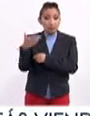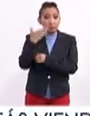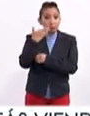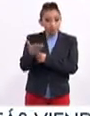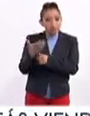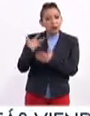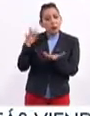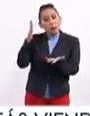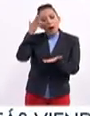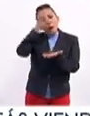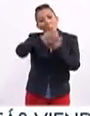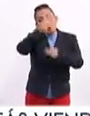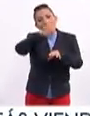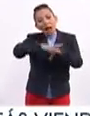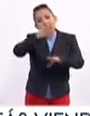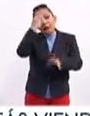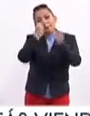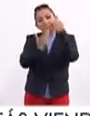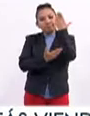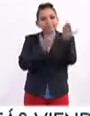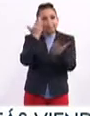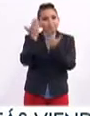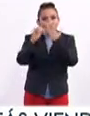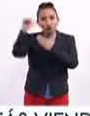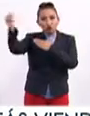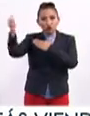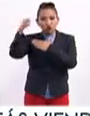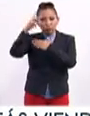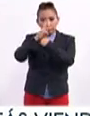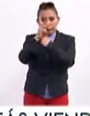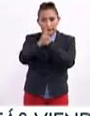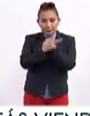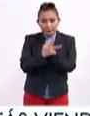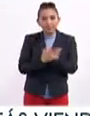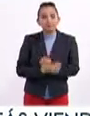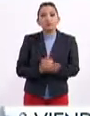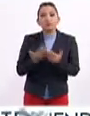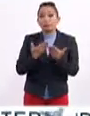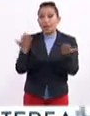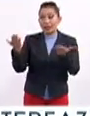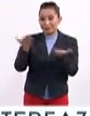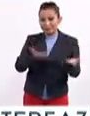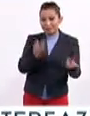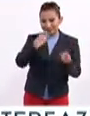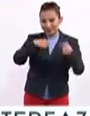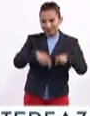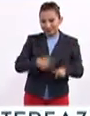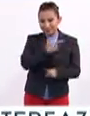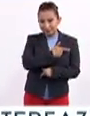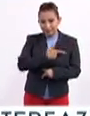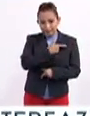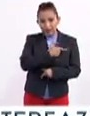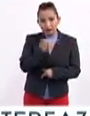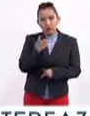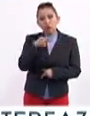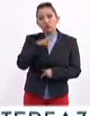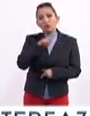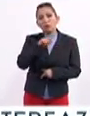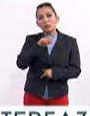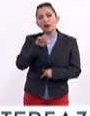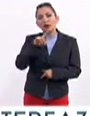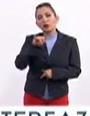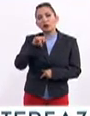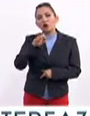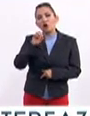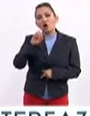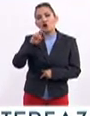ir a completar y redondear sus estudios a otros países. Ahora recibimos en el estudio con mucho gusto a Gustavo Eduardo